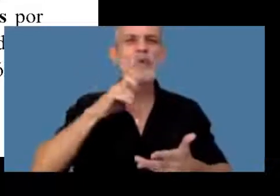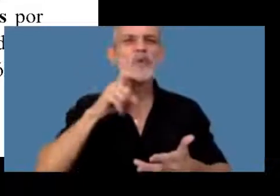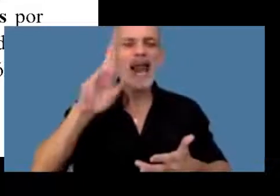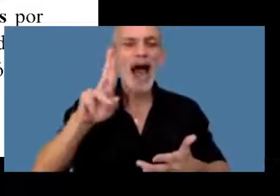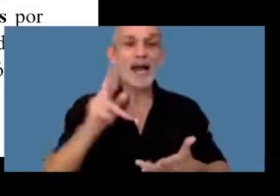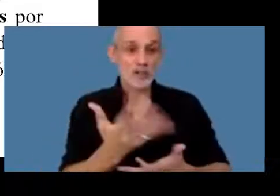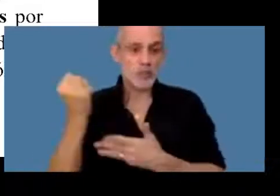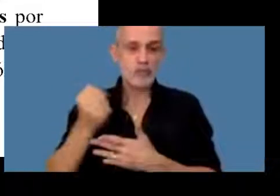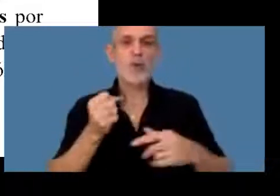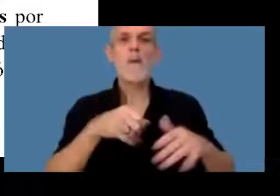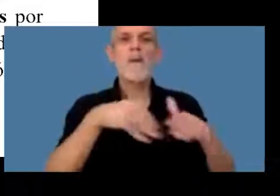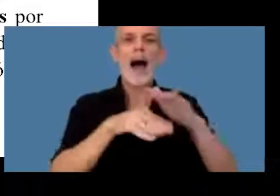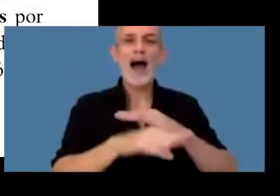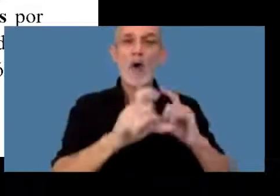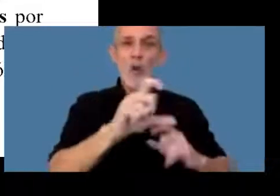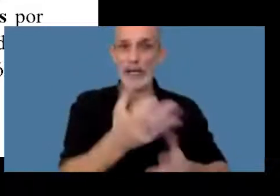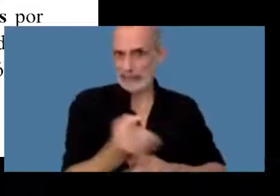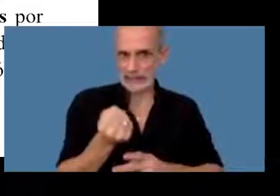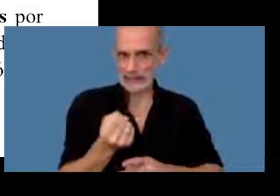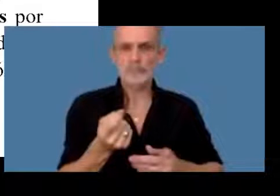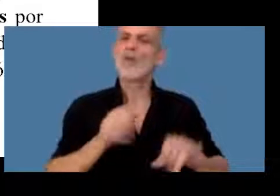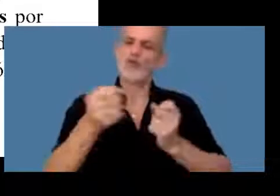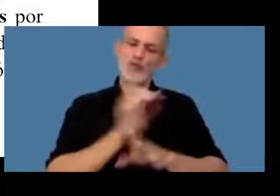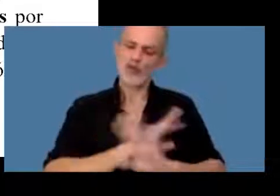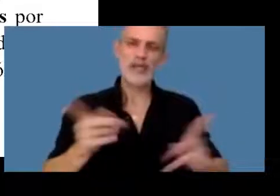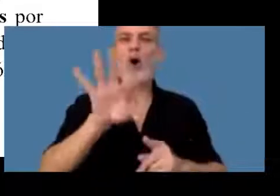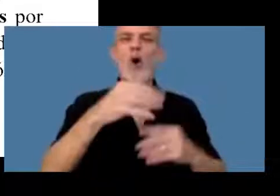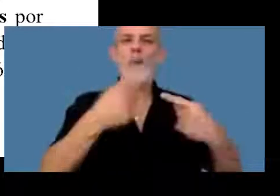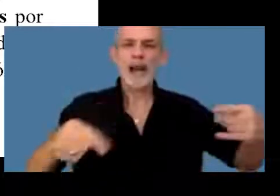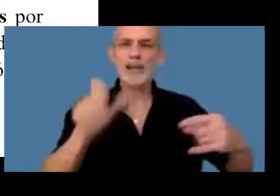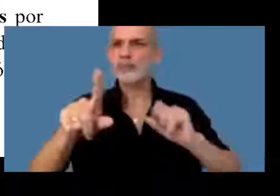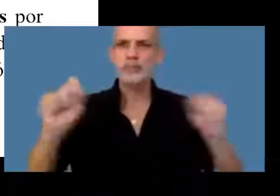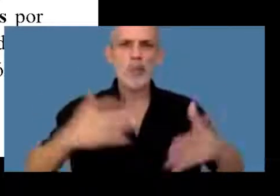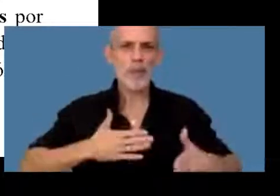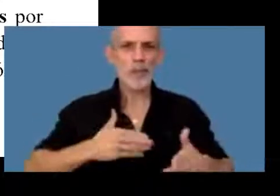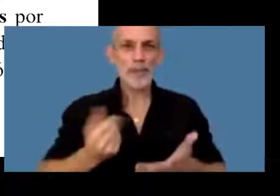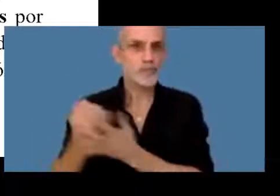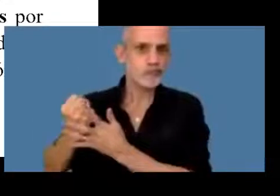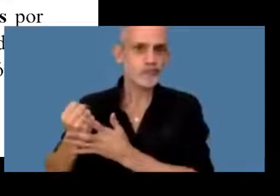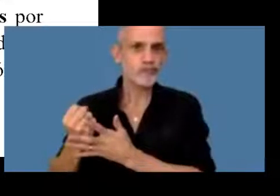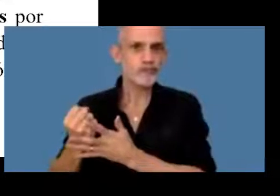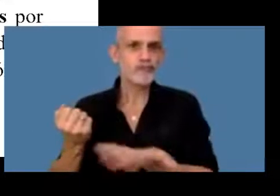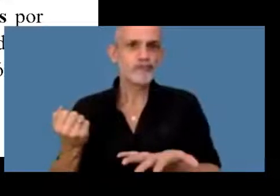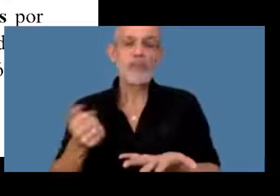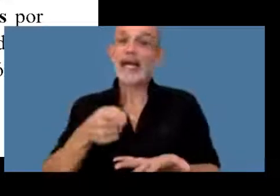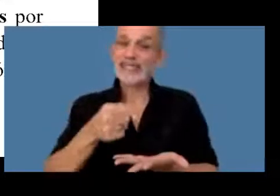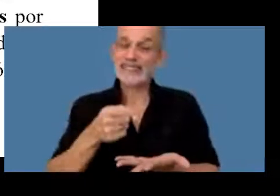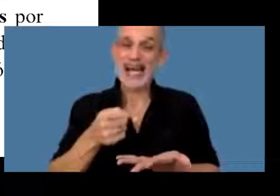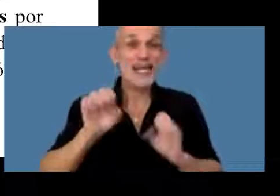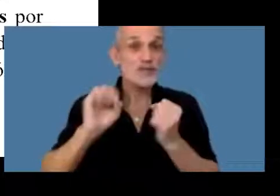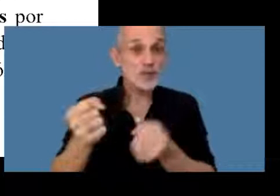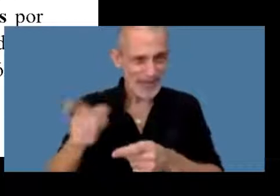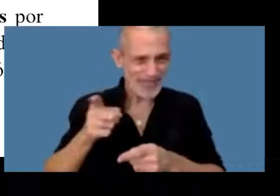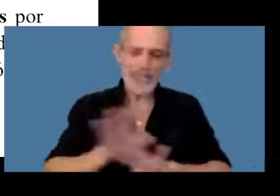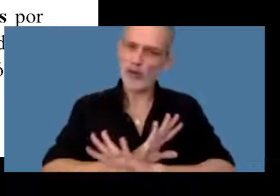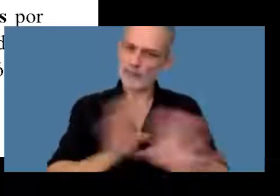cuentas bancarias o inhibición general de bienes si no hay saldo. Esta suspensión es